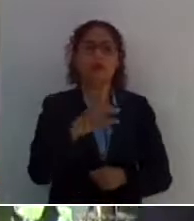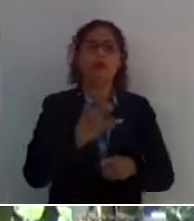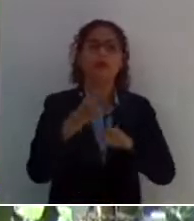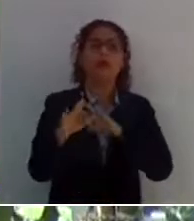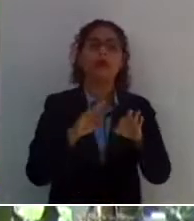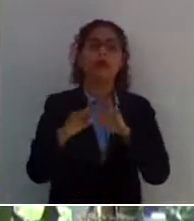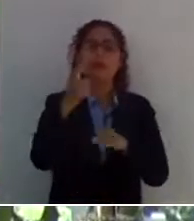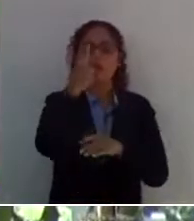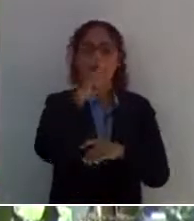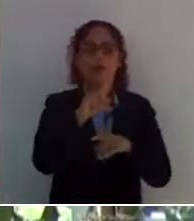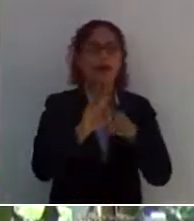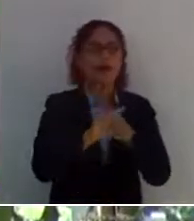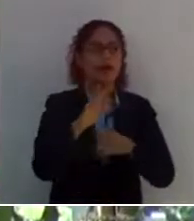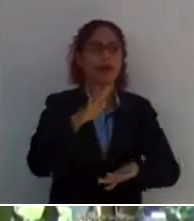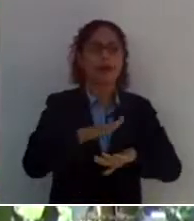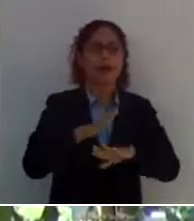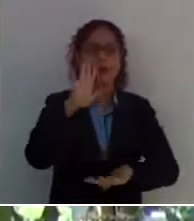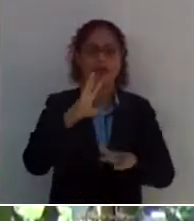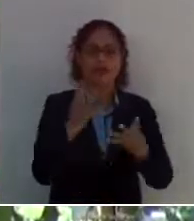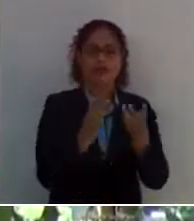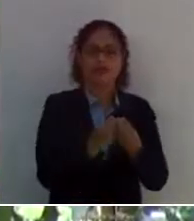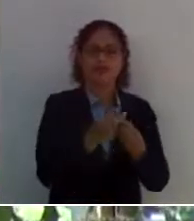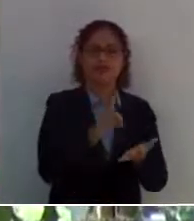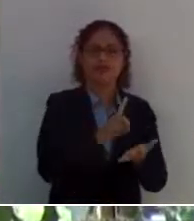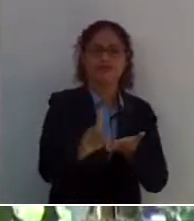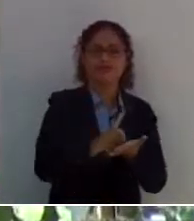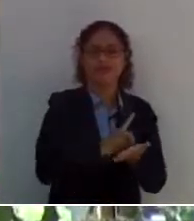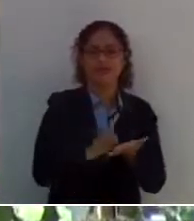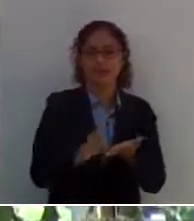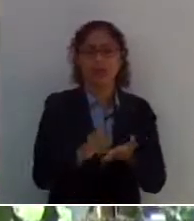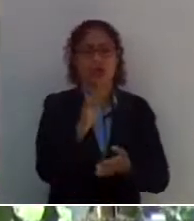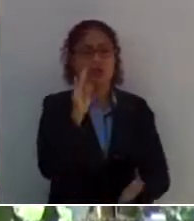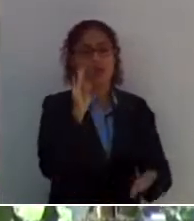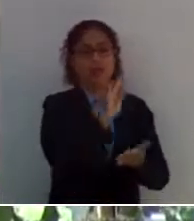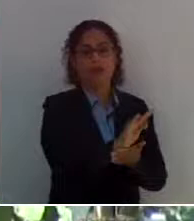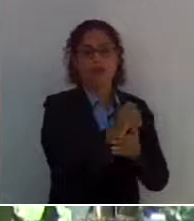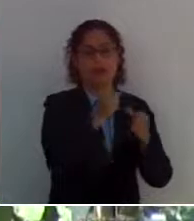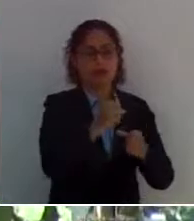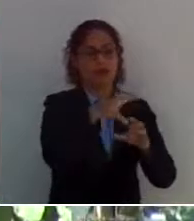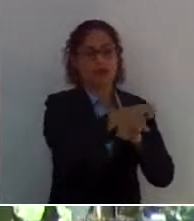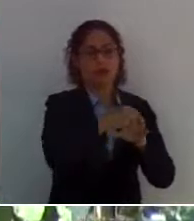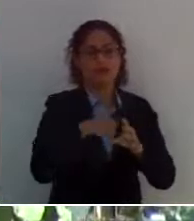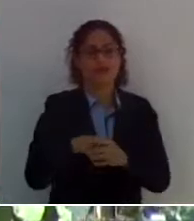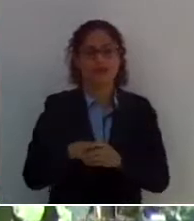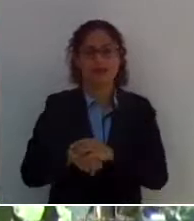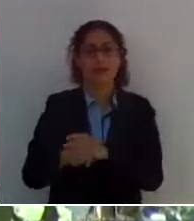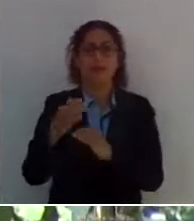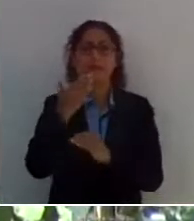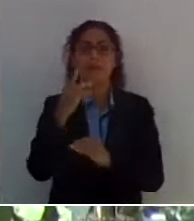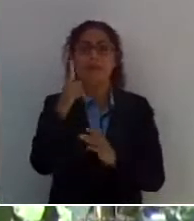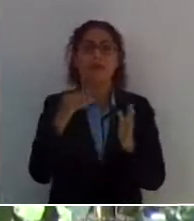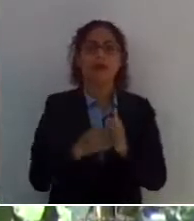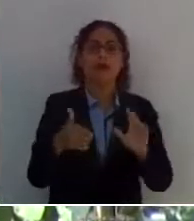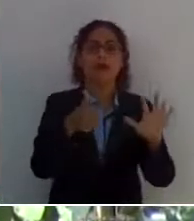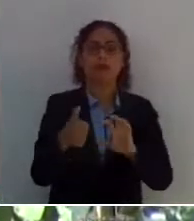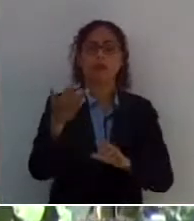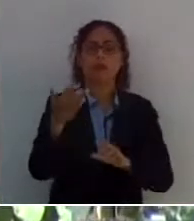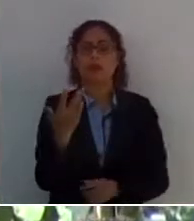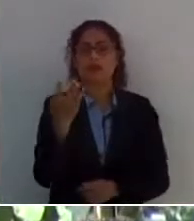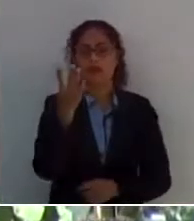para combatir la producción, venta y consumo de narcóticos permitió el aseguramiento y decomiso de